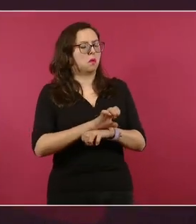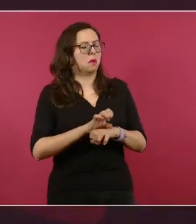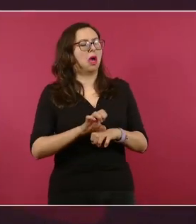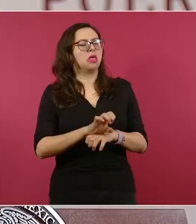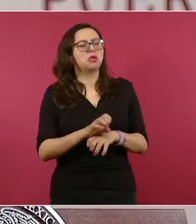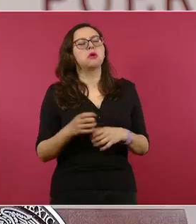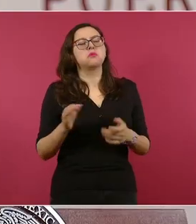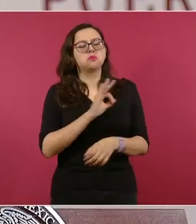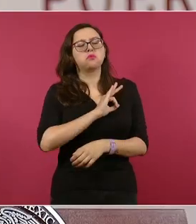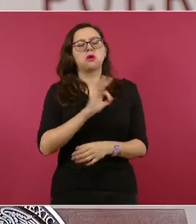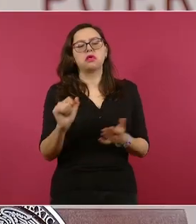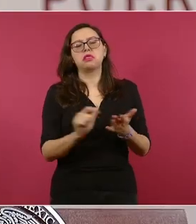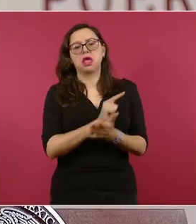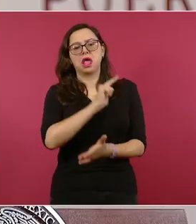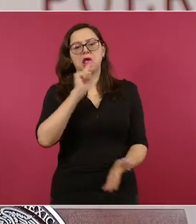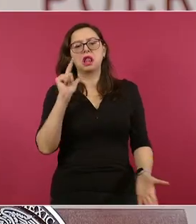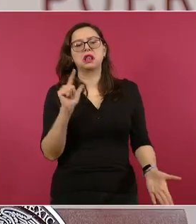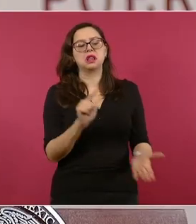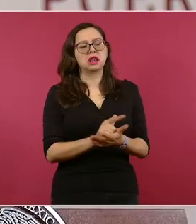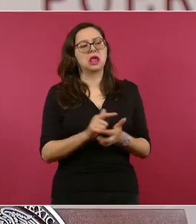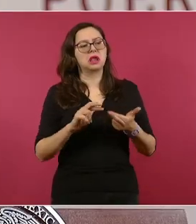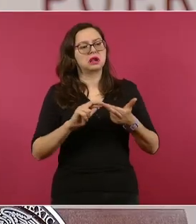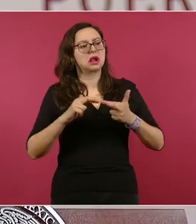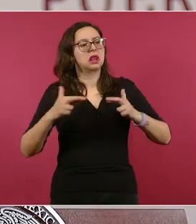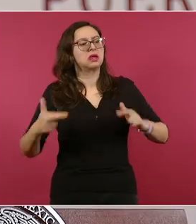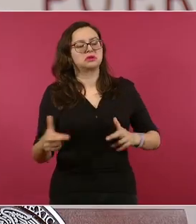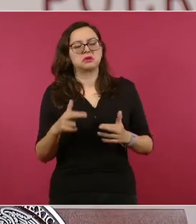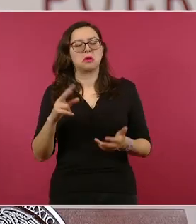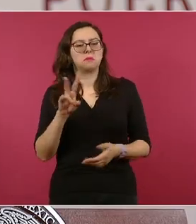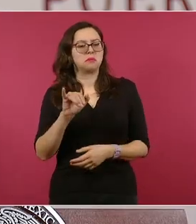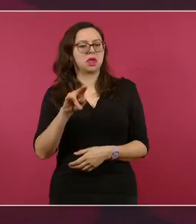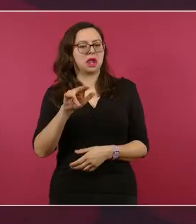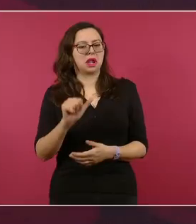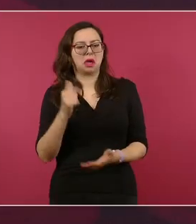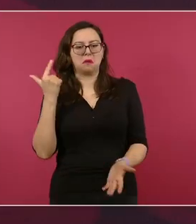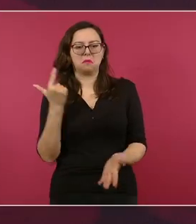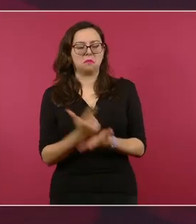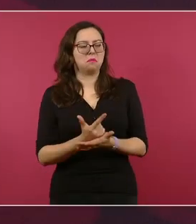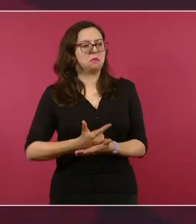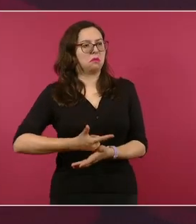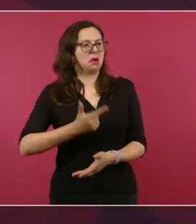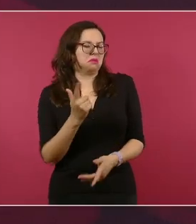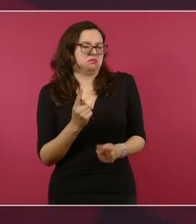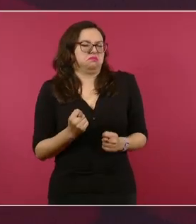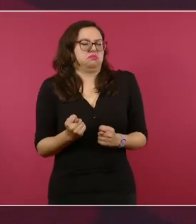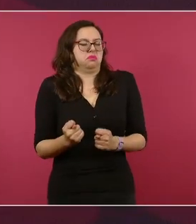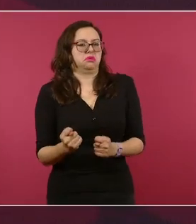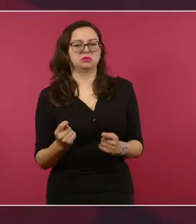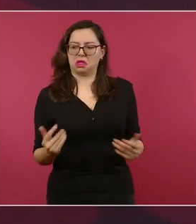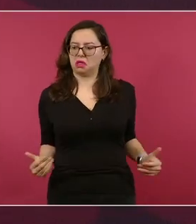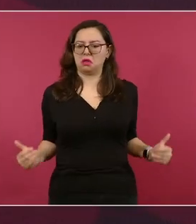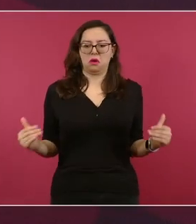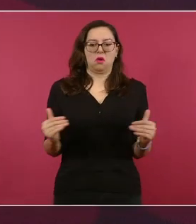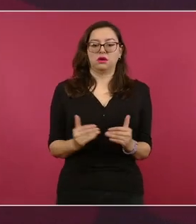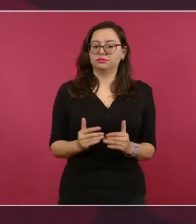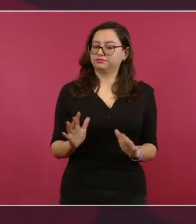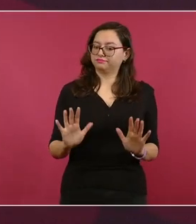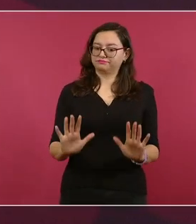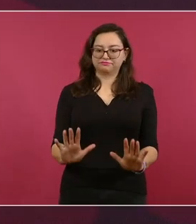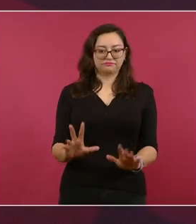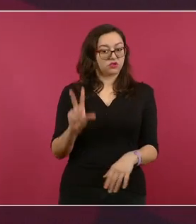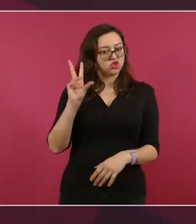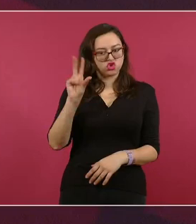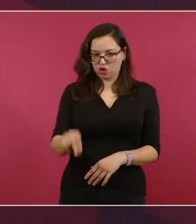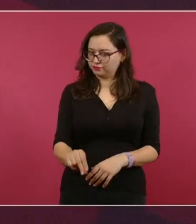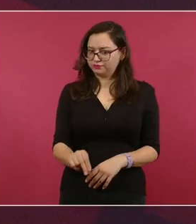relaciones diplomáticas al violar la inmunidad de la embajada, al irrumpir sin autorización, sin ningún